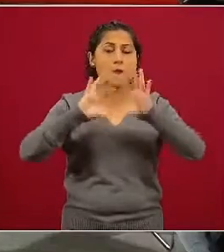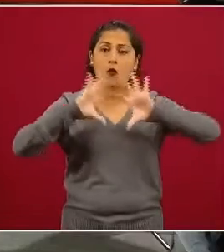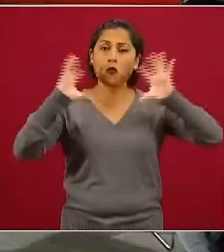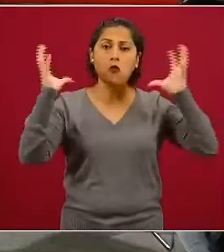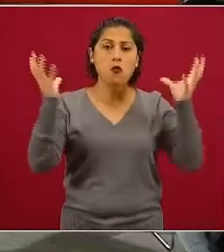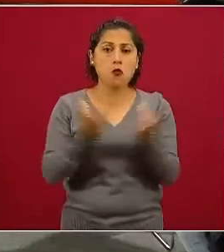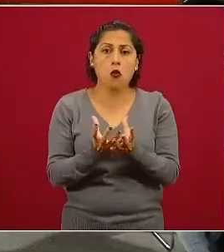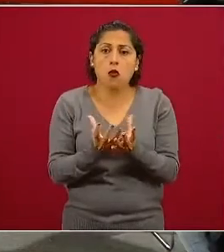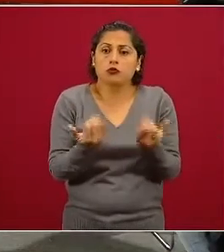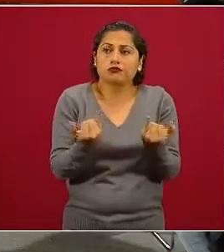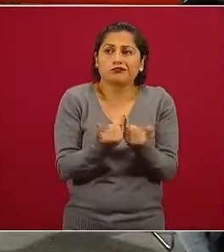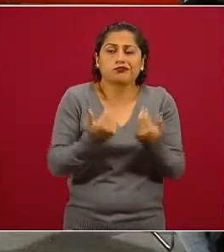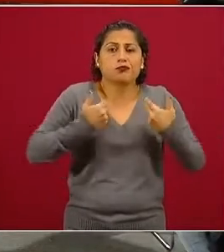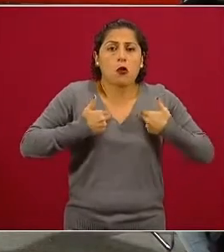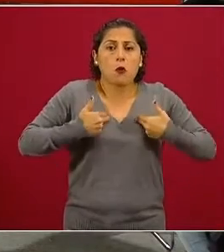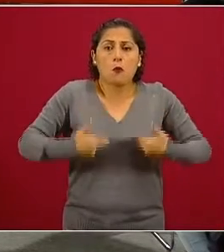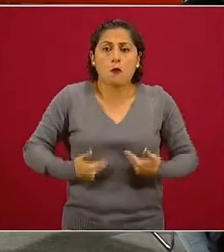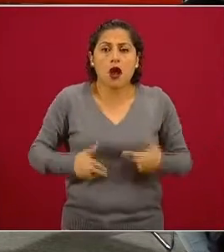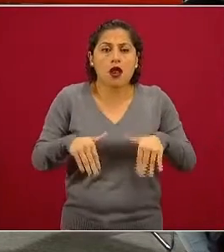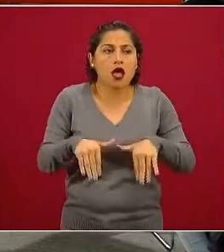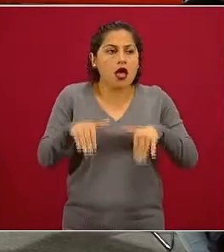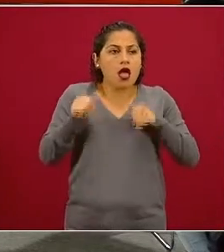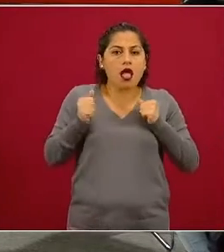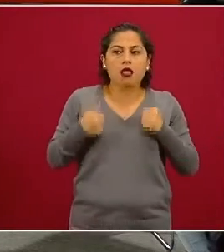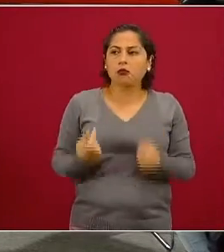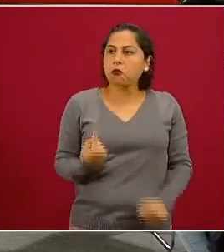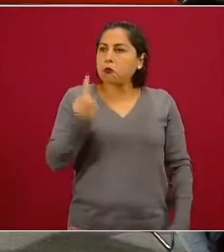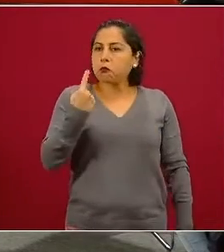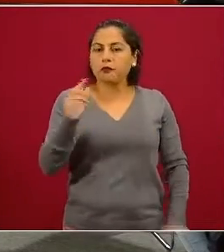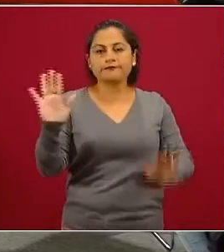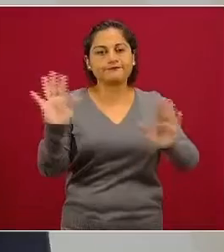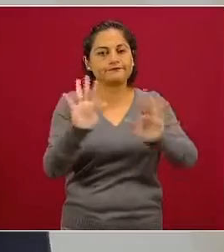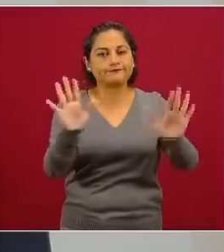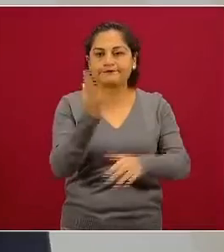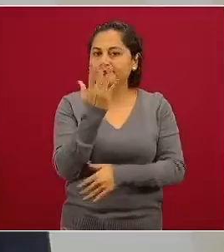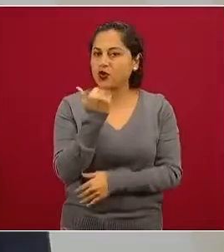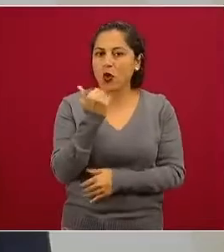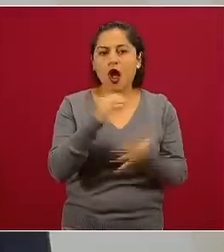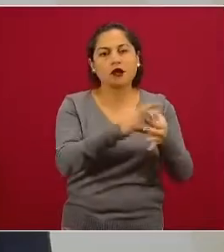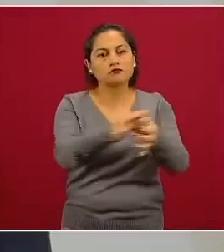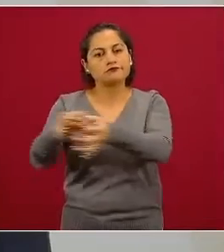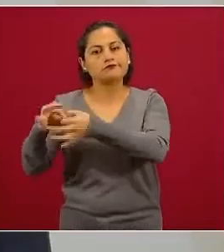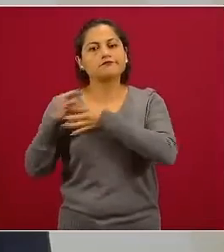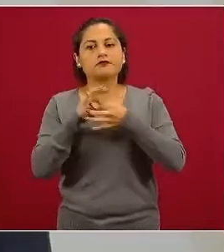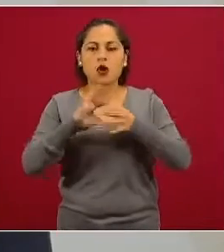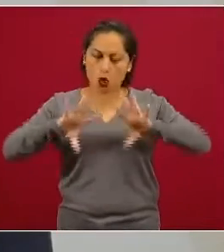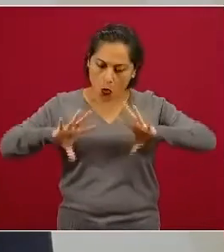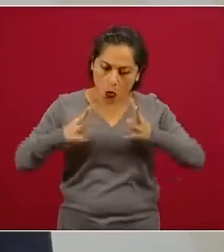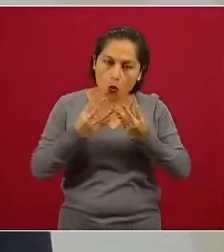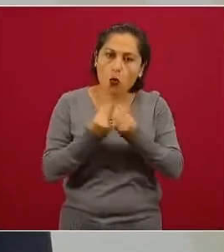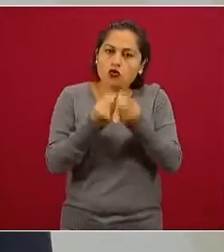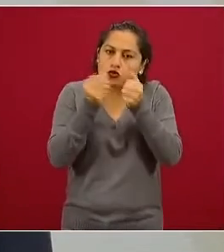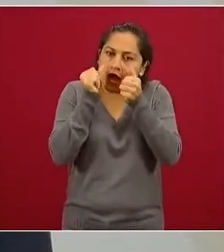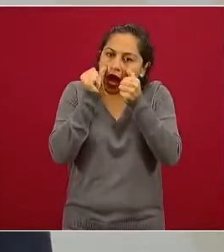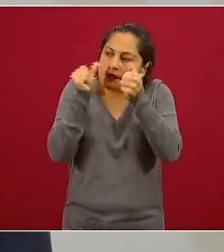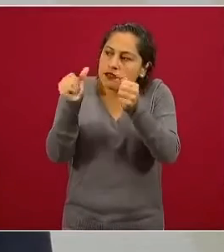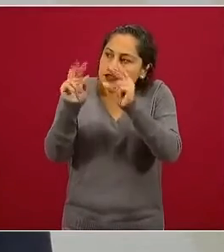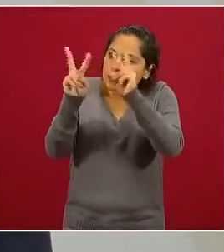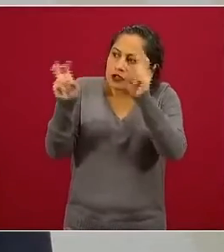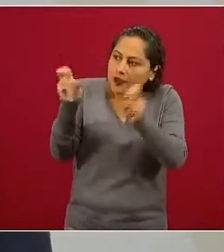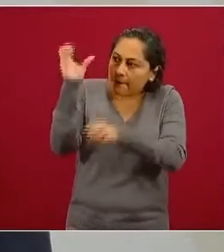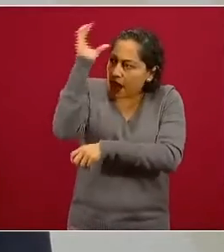Gatell, desafortunadamente, de infodemia, pero también tenemos los anticuerpos. O sea, hay los que están del